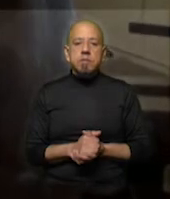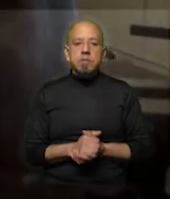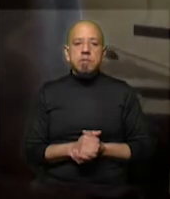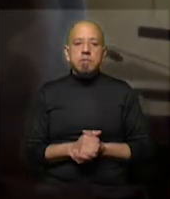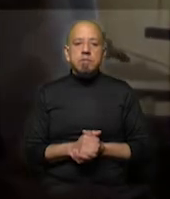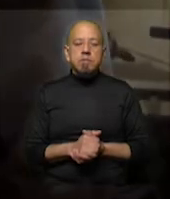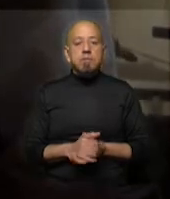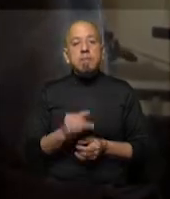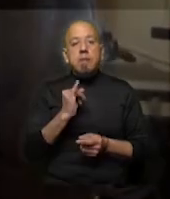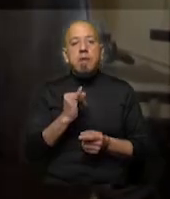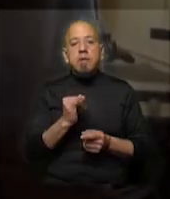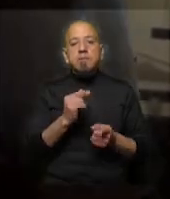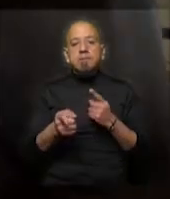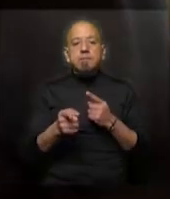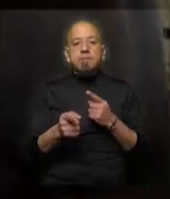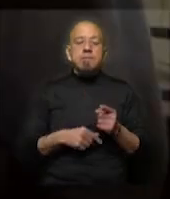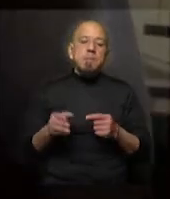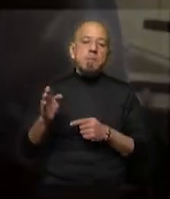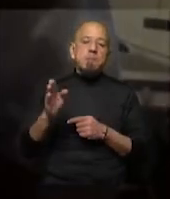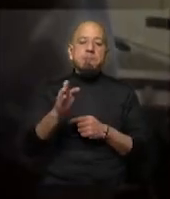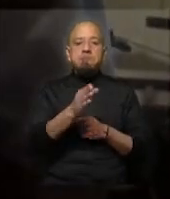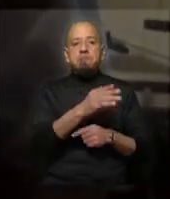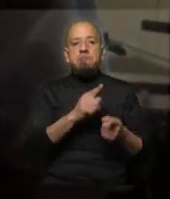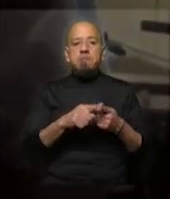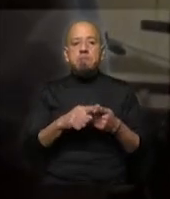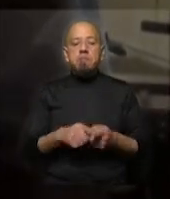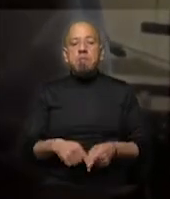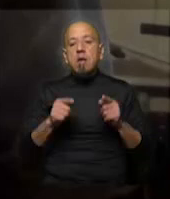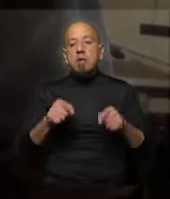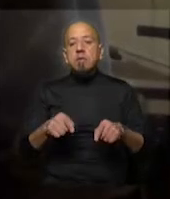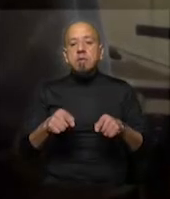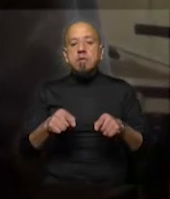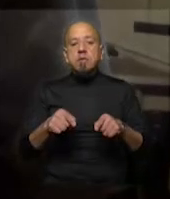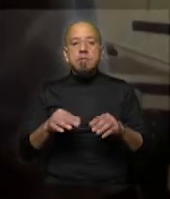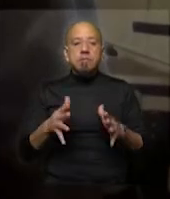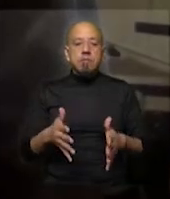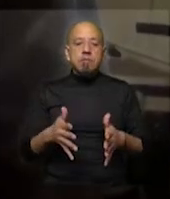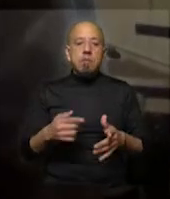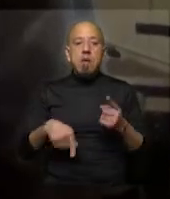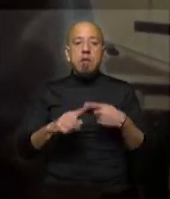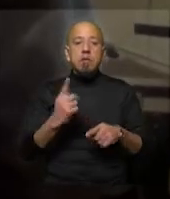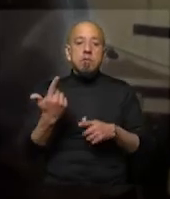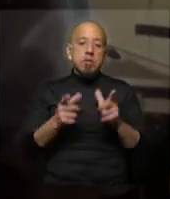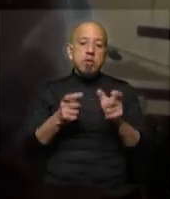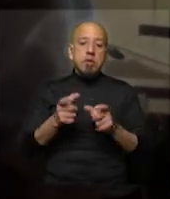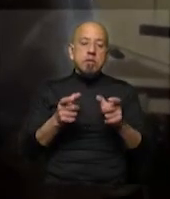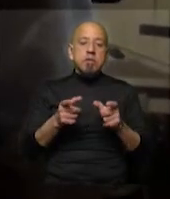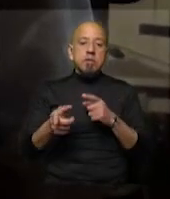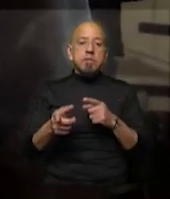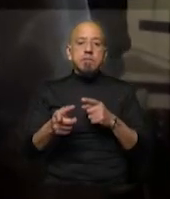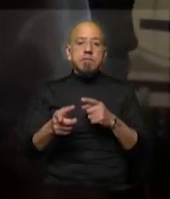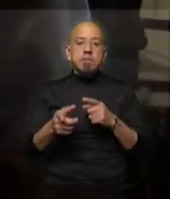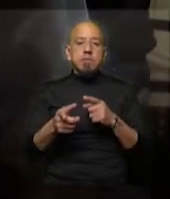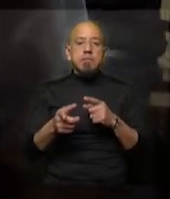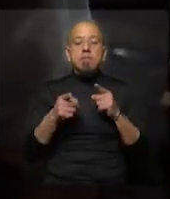Sí así es Me encanta salir a callejear ya saben y estoy en un lugar que también es Además de que estoy con gente conocida estoy con